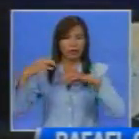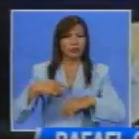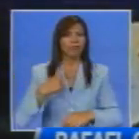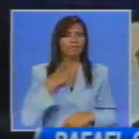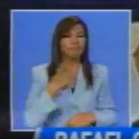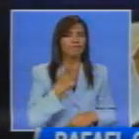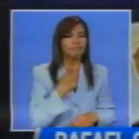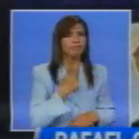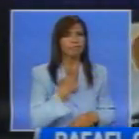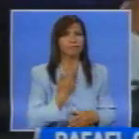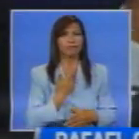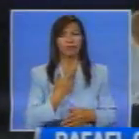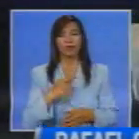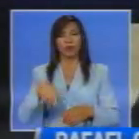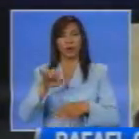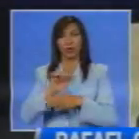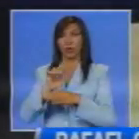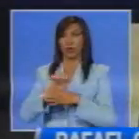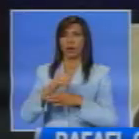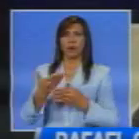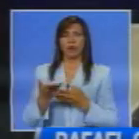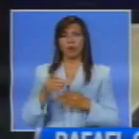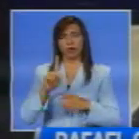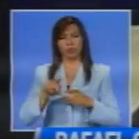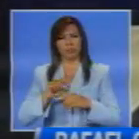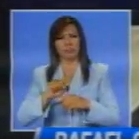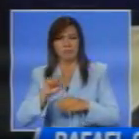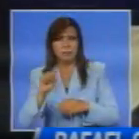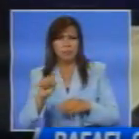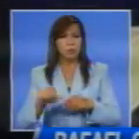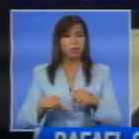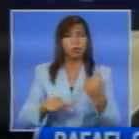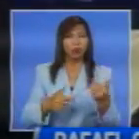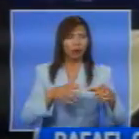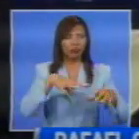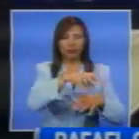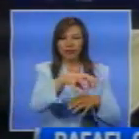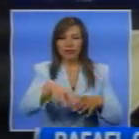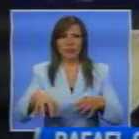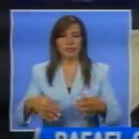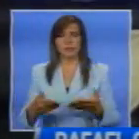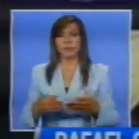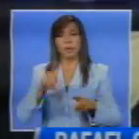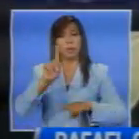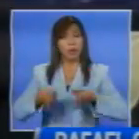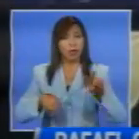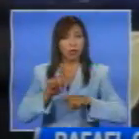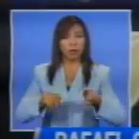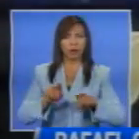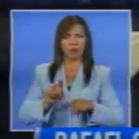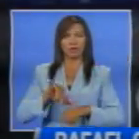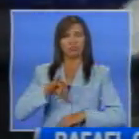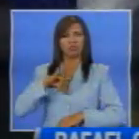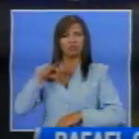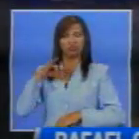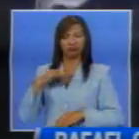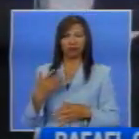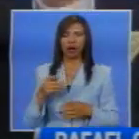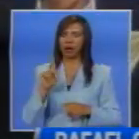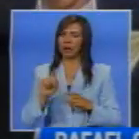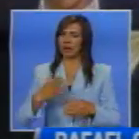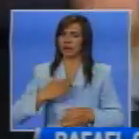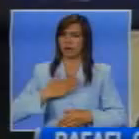la diferencia entre los éxitos nacionales y éxitos seccionales, está por el sectarismo en Alianza País. Claro. Ha habido mucha arrogancia. Se creían